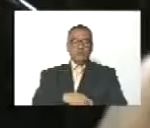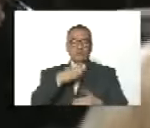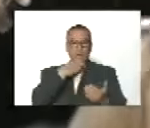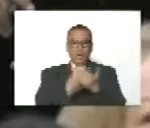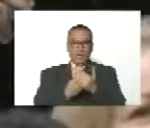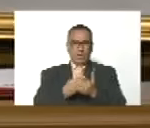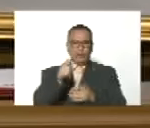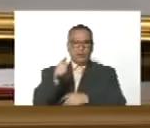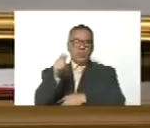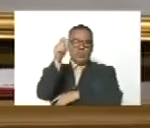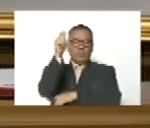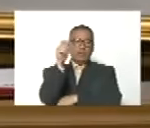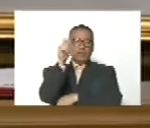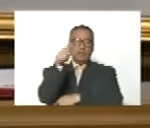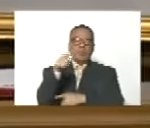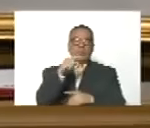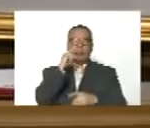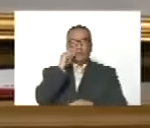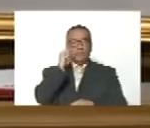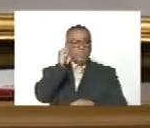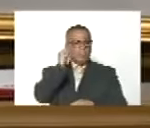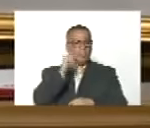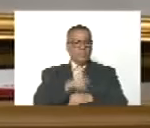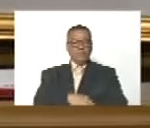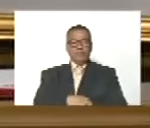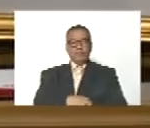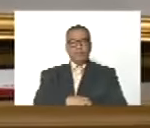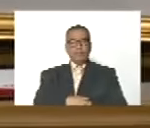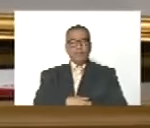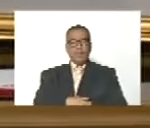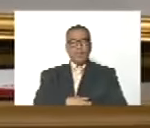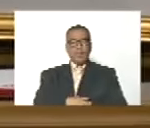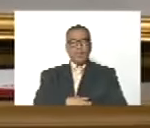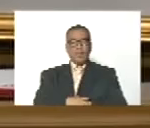Muchísimas gracias, querido diputado.